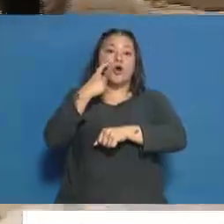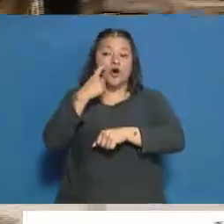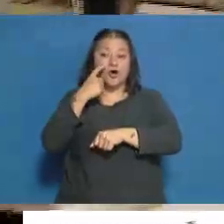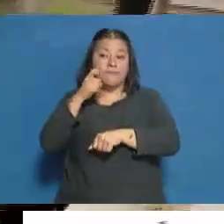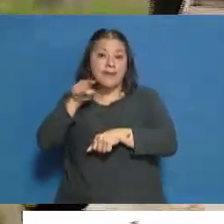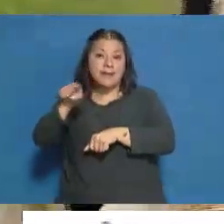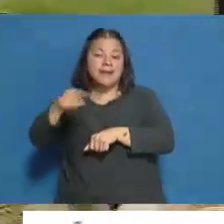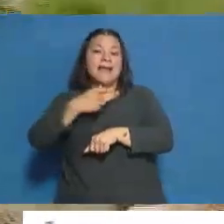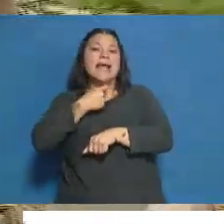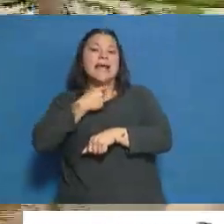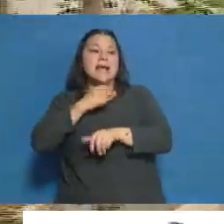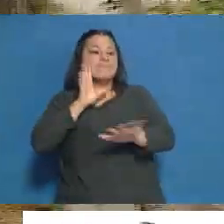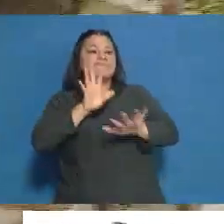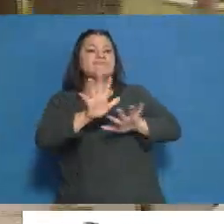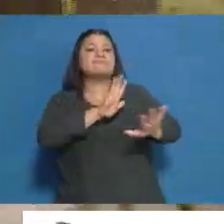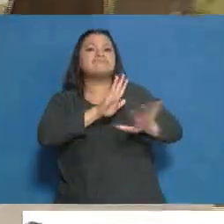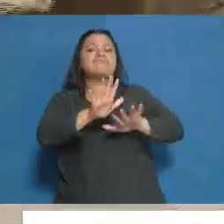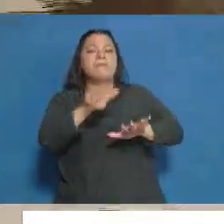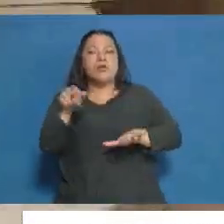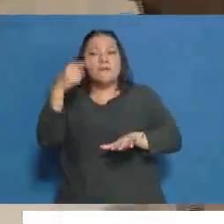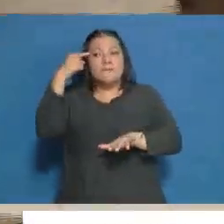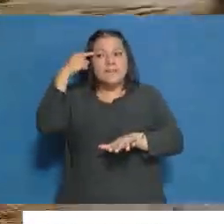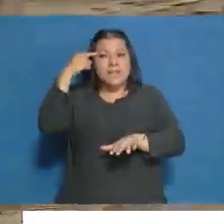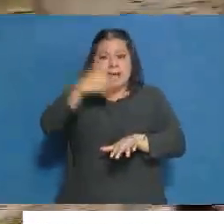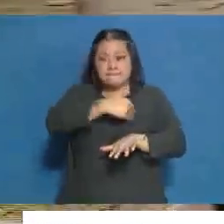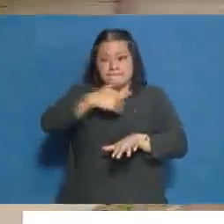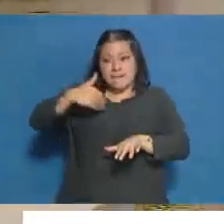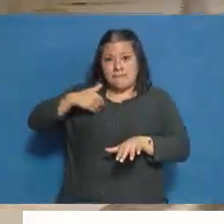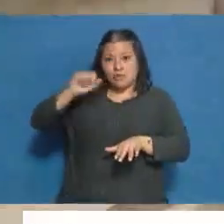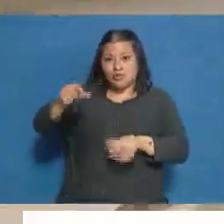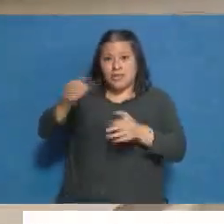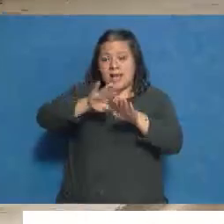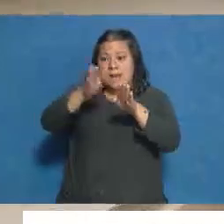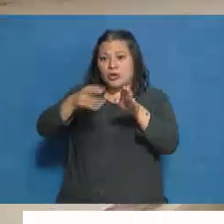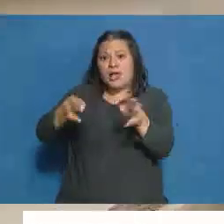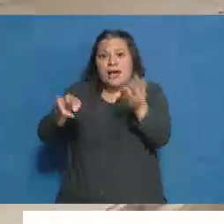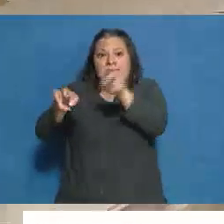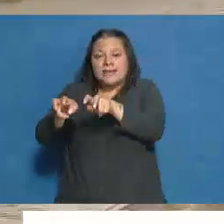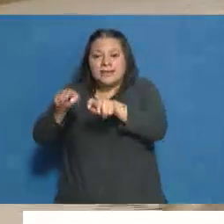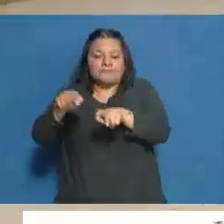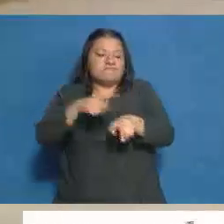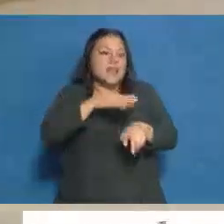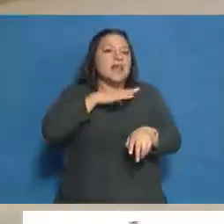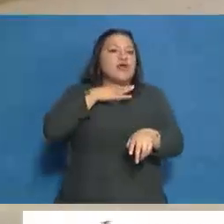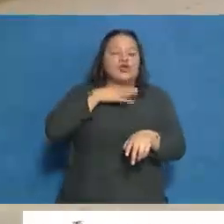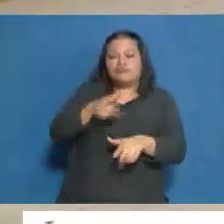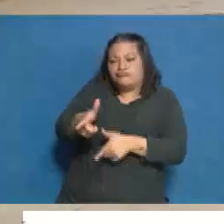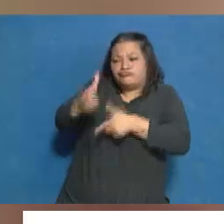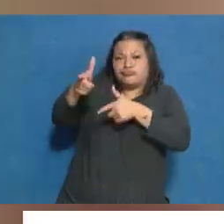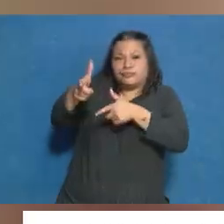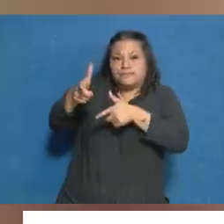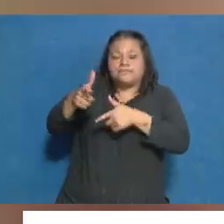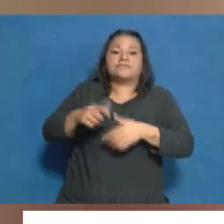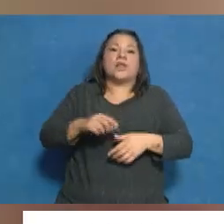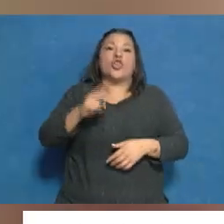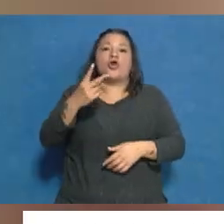de evitar este hecho porque pensaba que la madre se encontraba adentro de la camioneta, fue baleado. Posteriormente